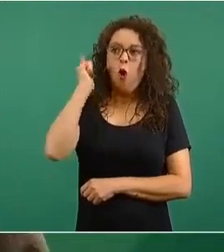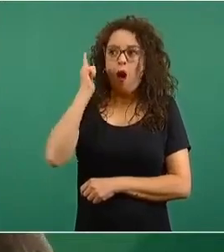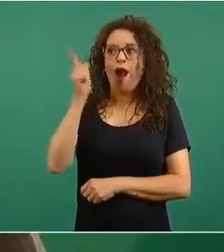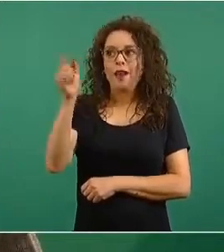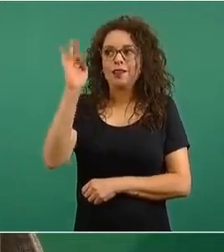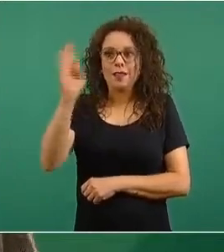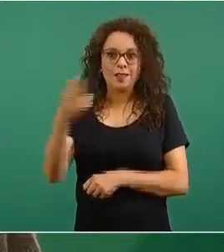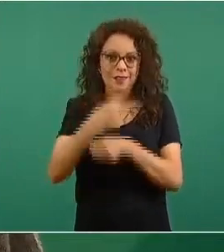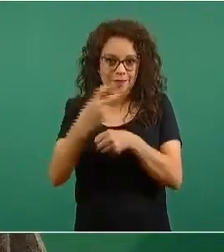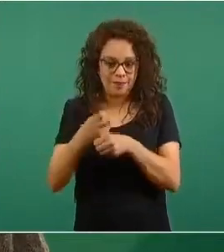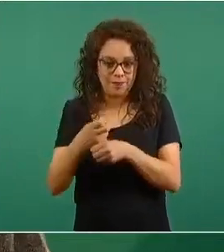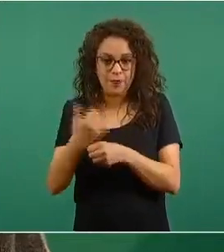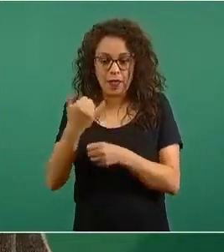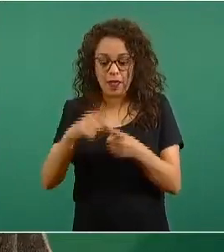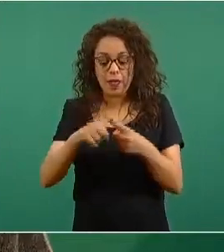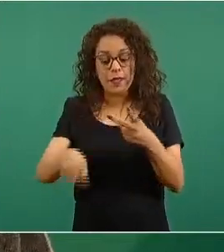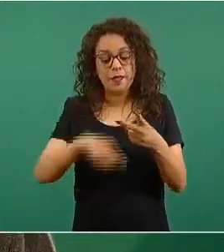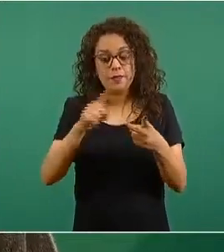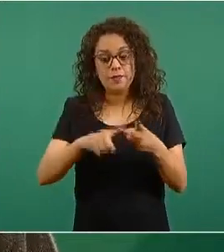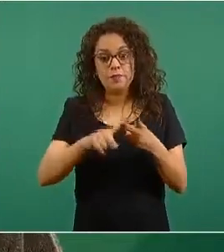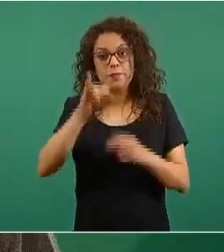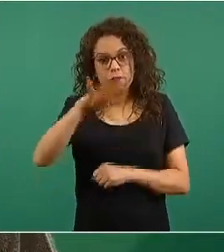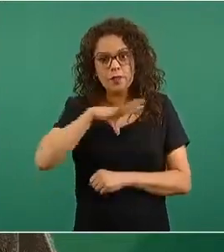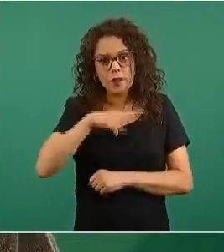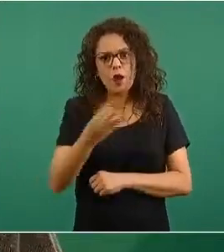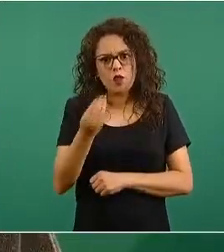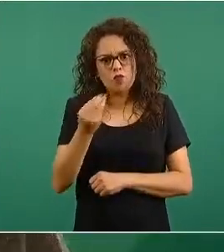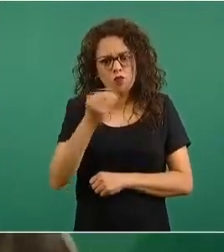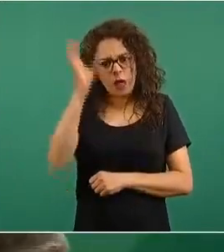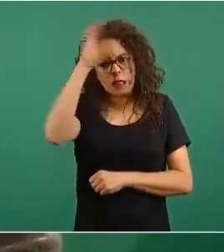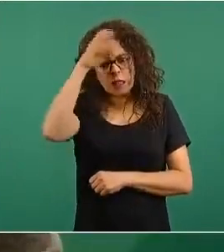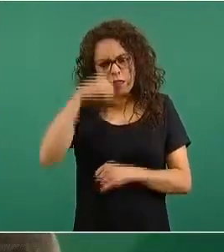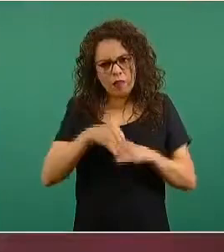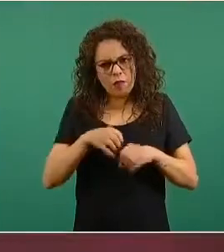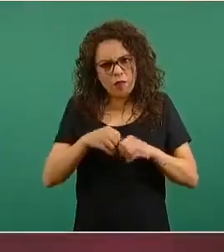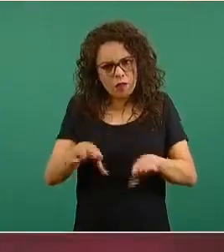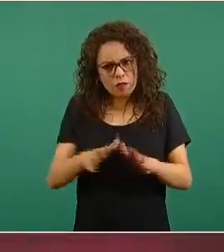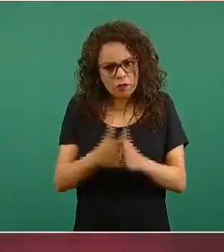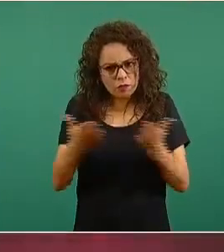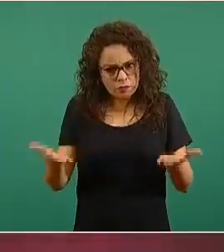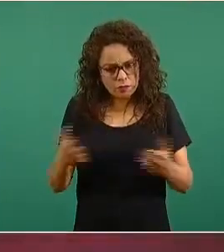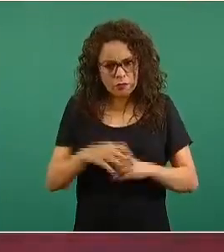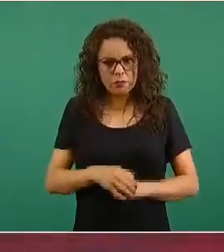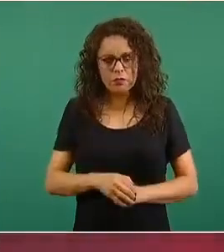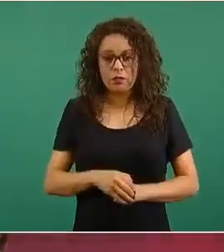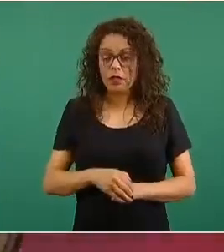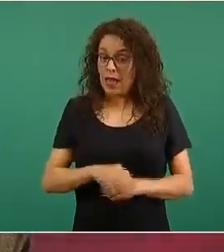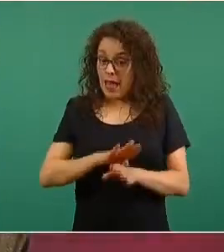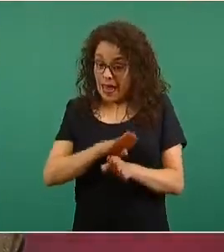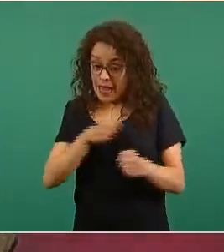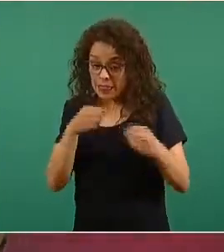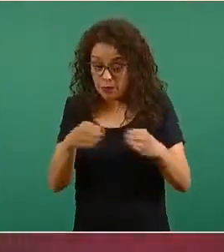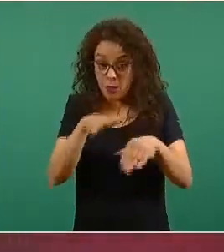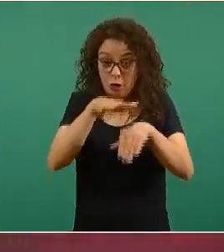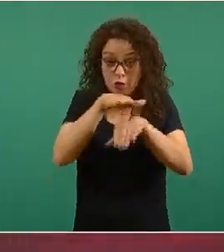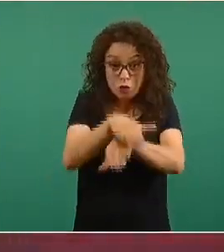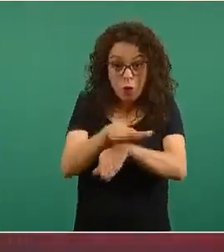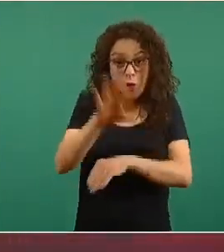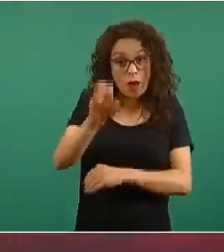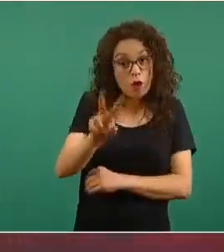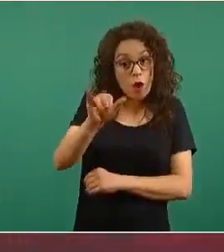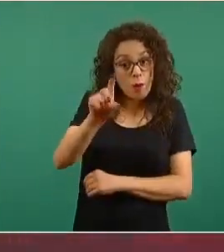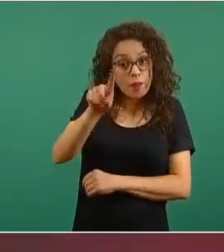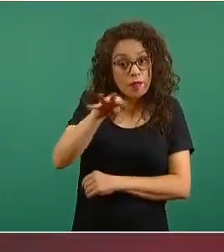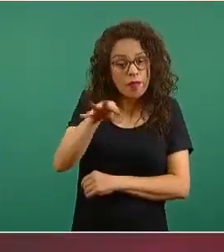Y sobre lo segundo, sí hay mucha literatura científica en general, no específica sobre COVID-19 todavía, pero